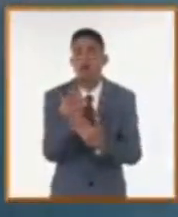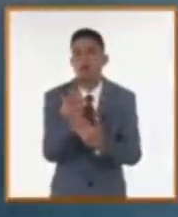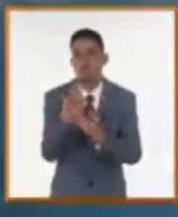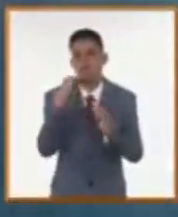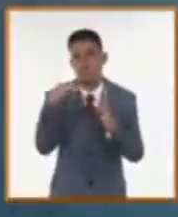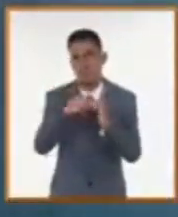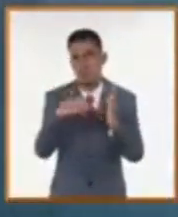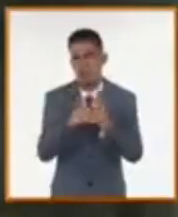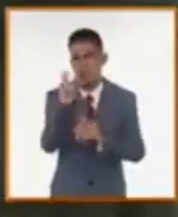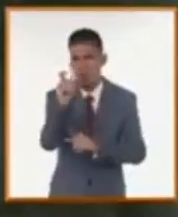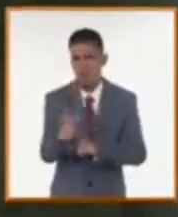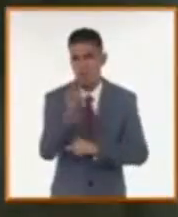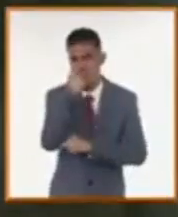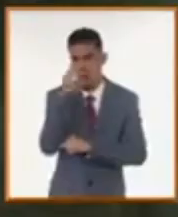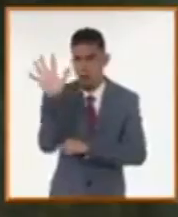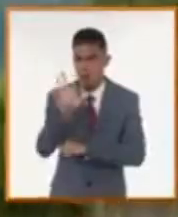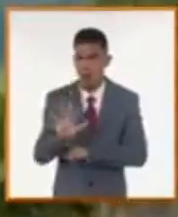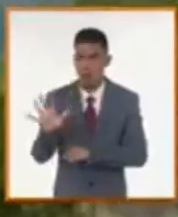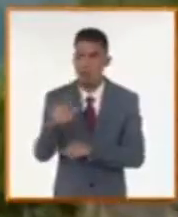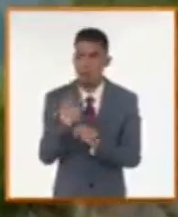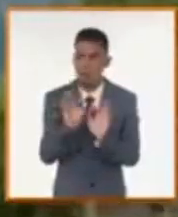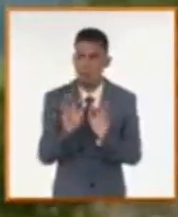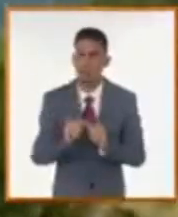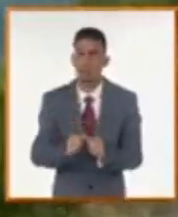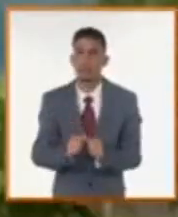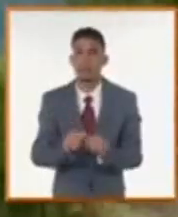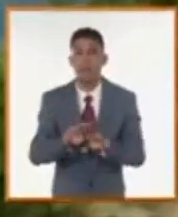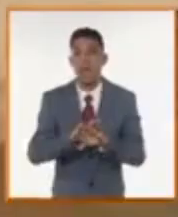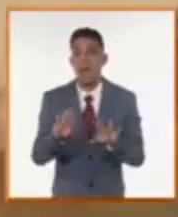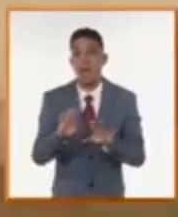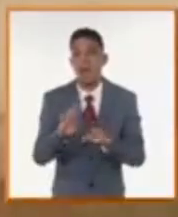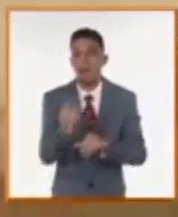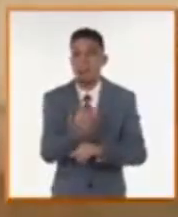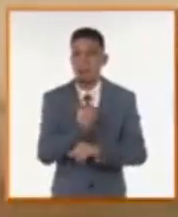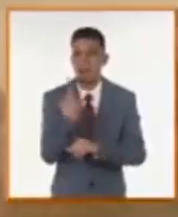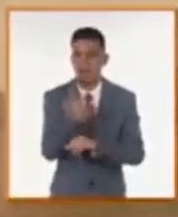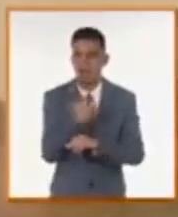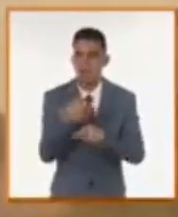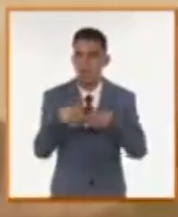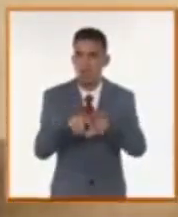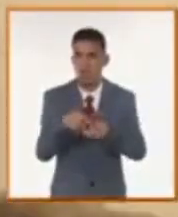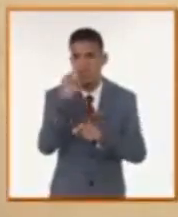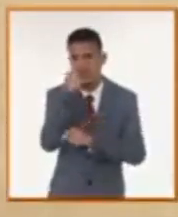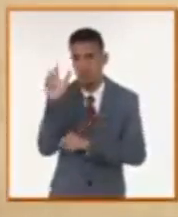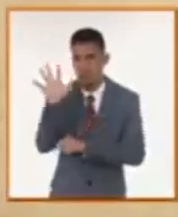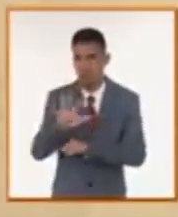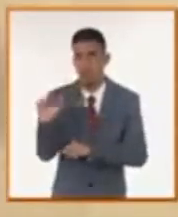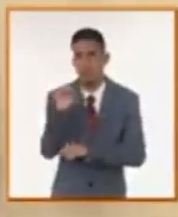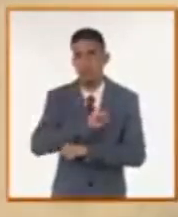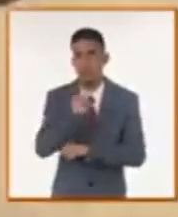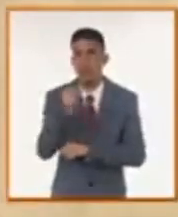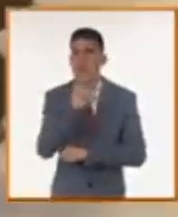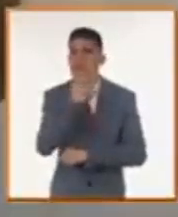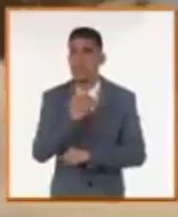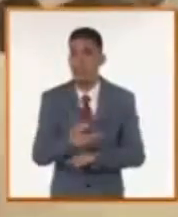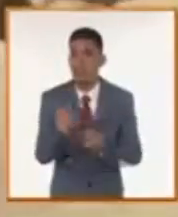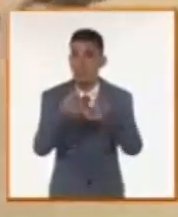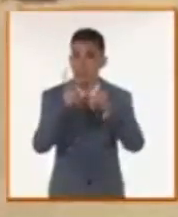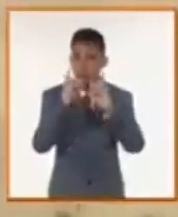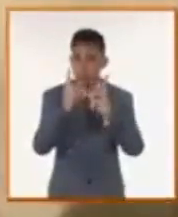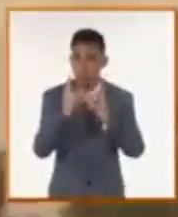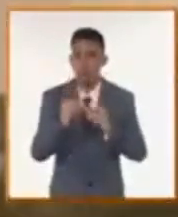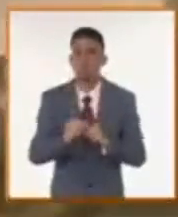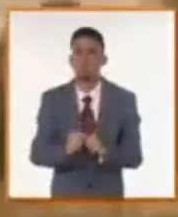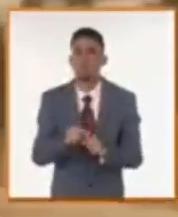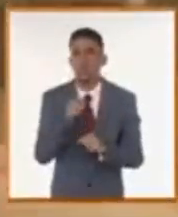de africanos. De la contundente derrota de aquel día, el comandante en jefe Fidel Castro Ruz, en reunión de los no